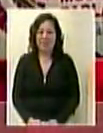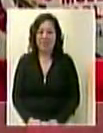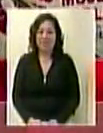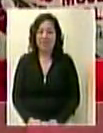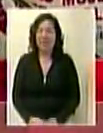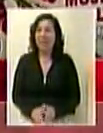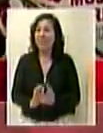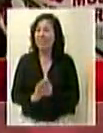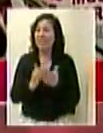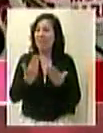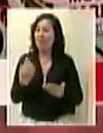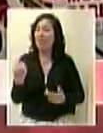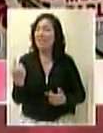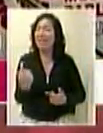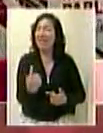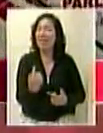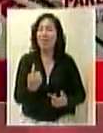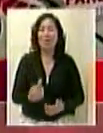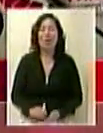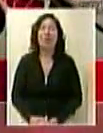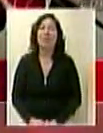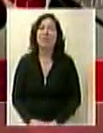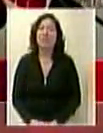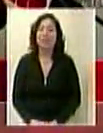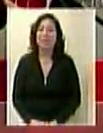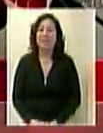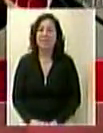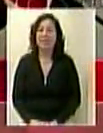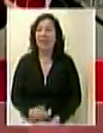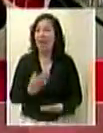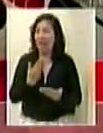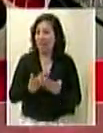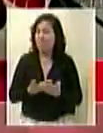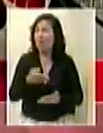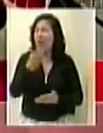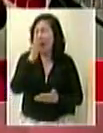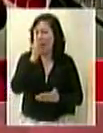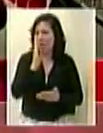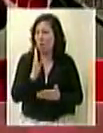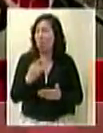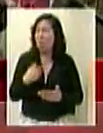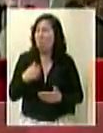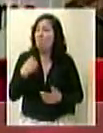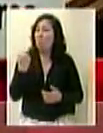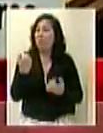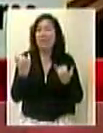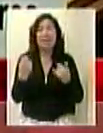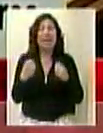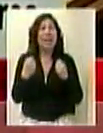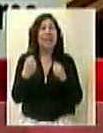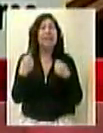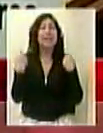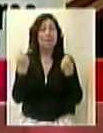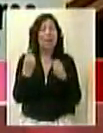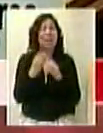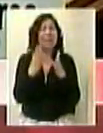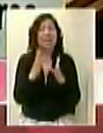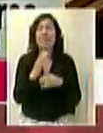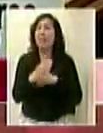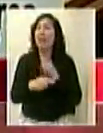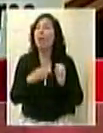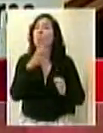Muy buenos días a todos. Primeramente, agradezcamos a Dios el poder celebrar un año más el Día de la